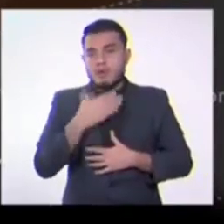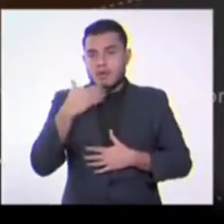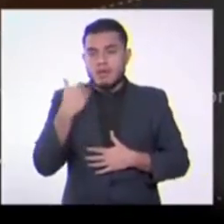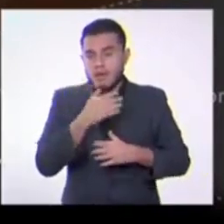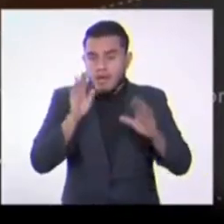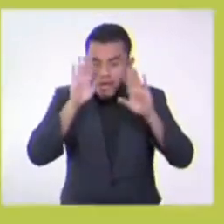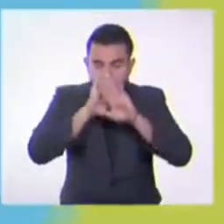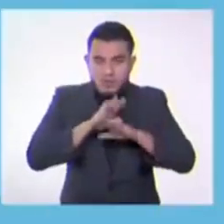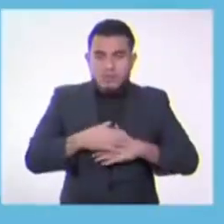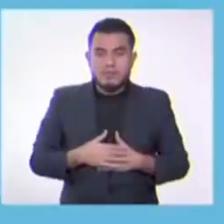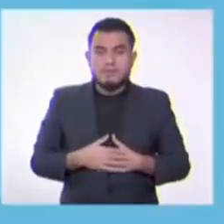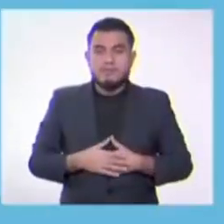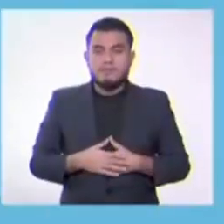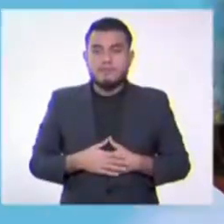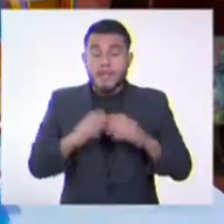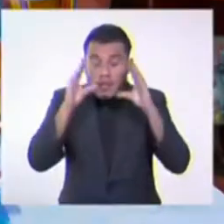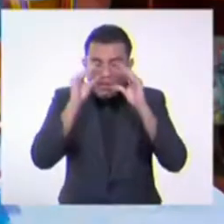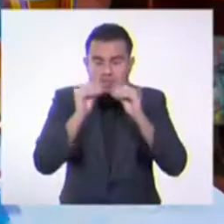noche.